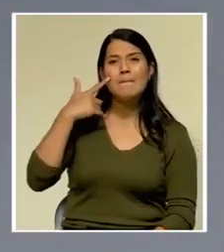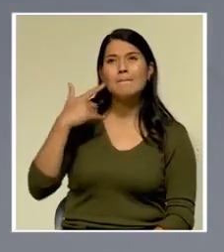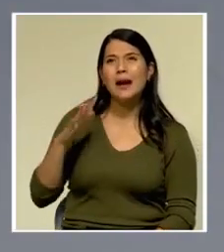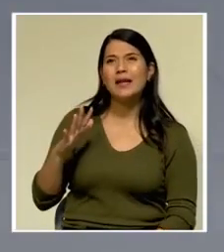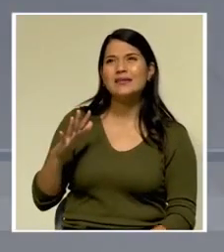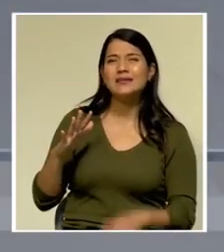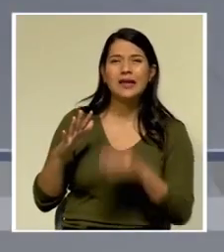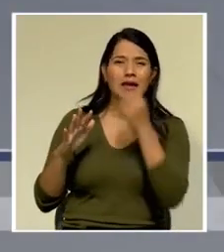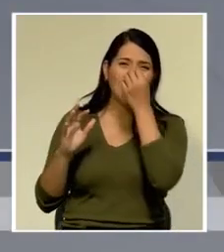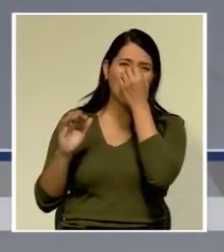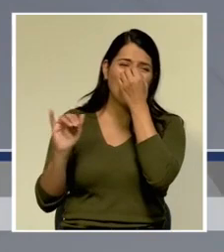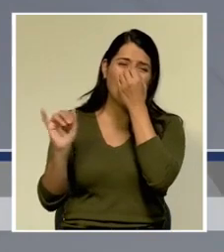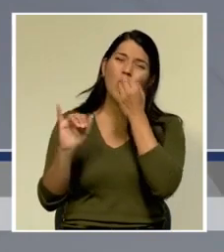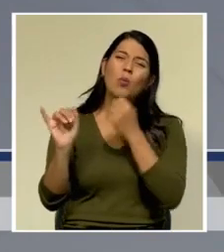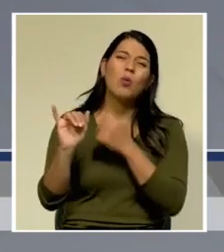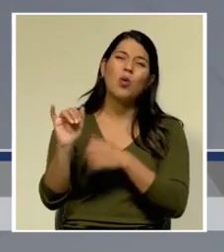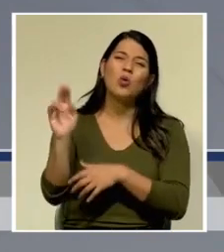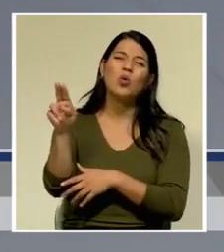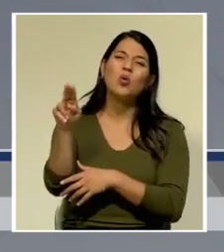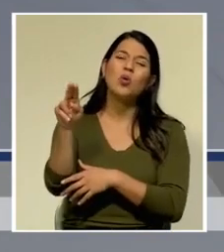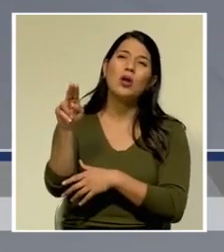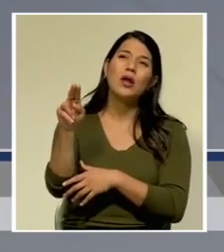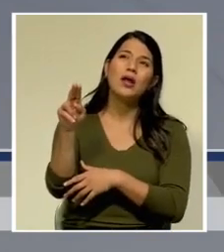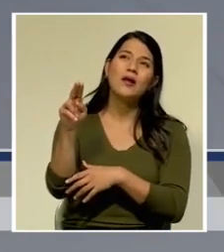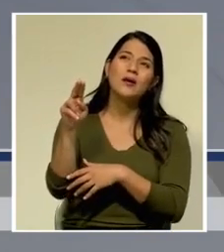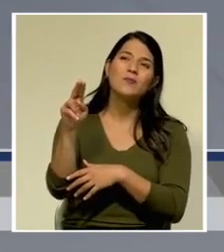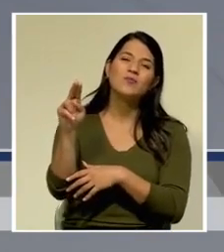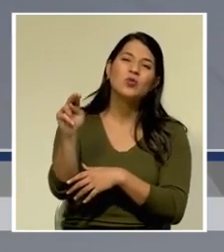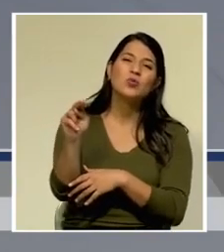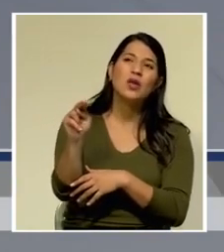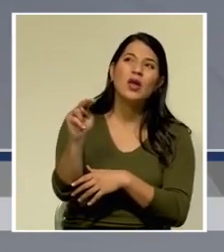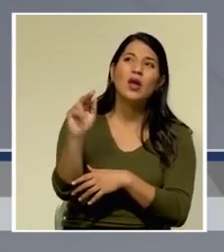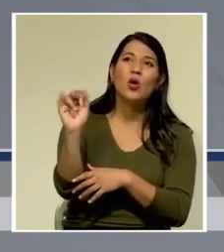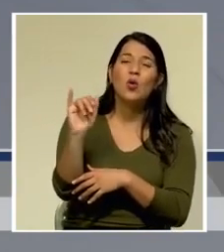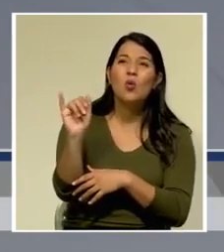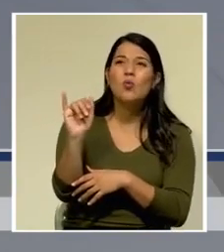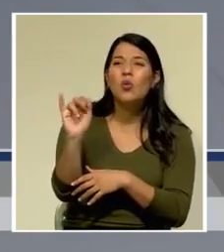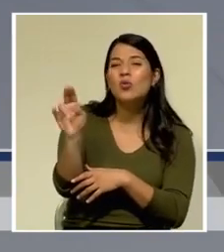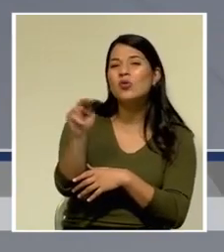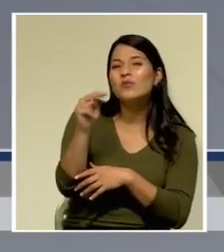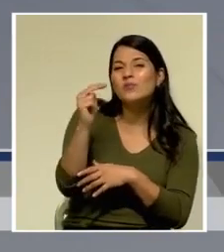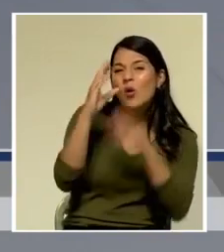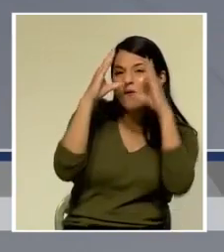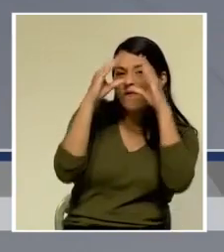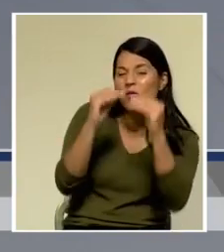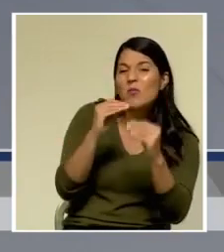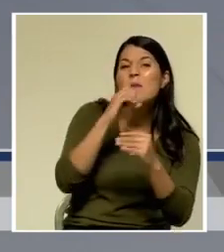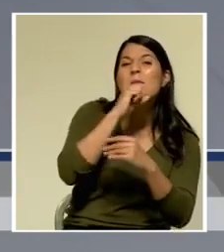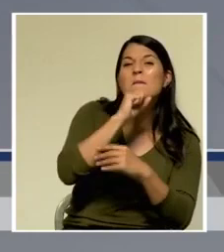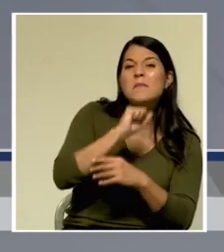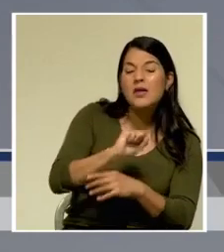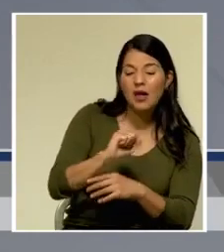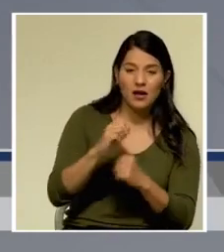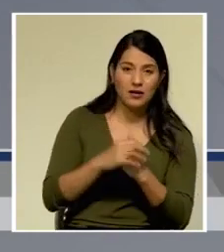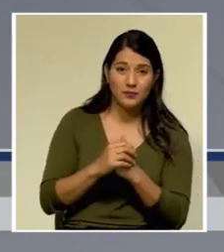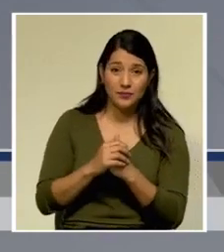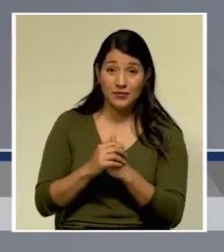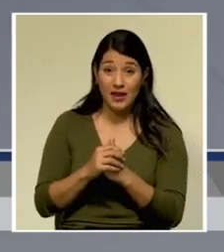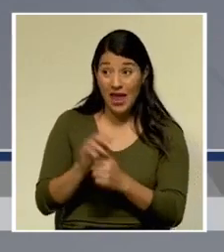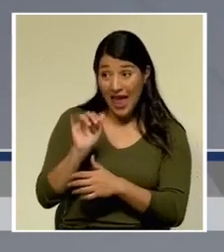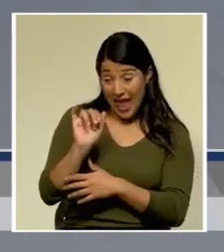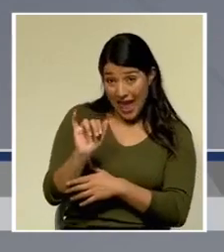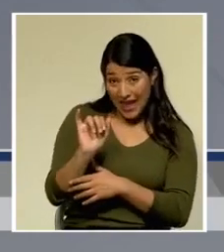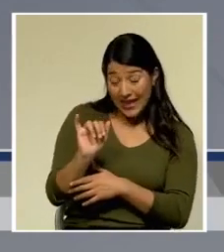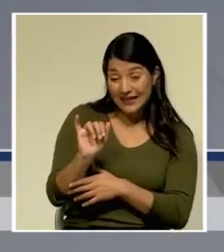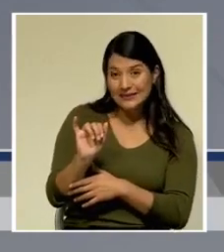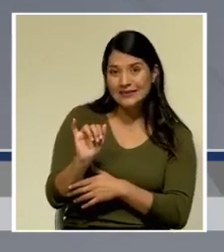viejo sobre sustancia también vieja. Este esquema de financiamiento que